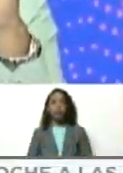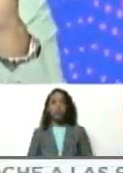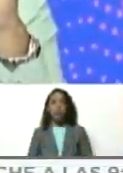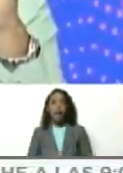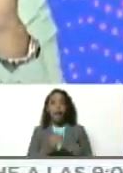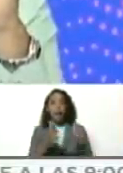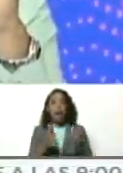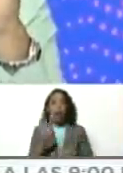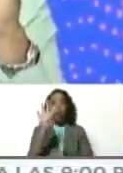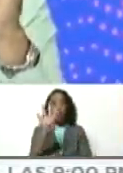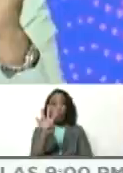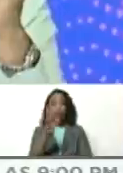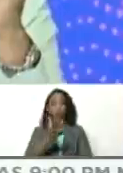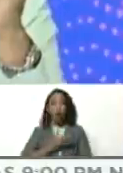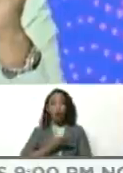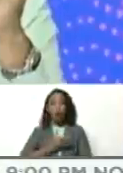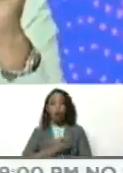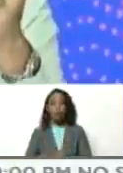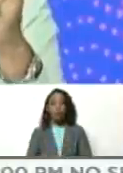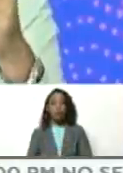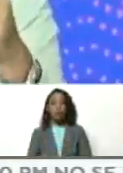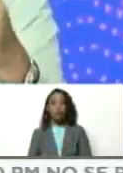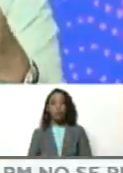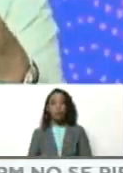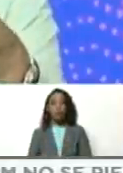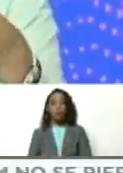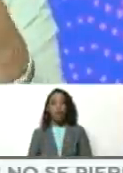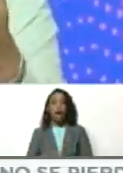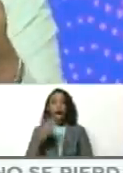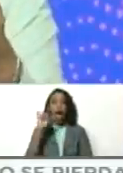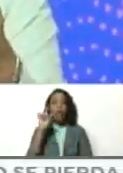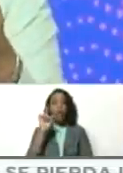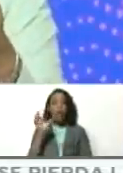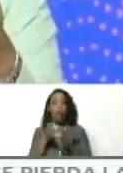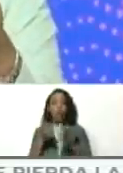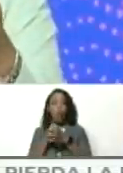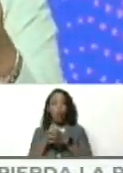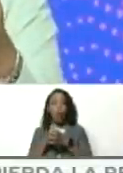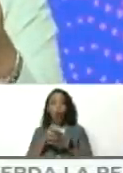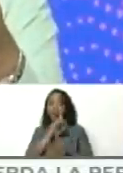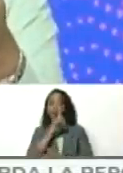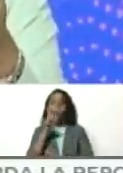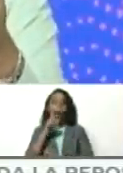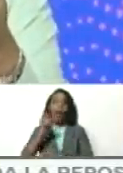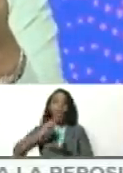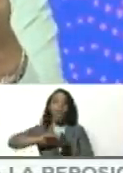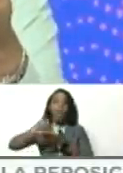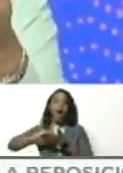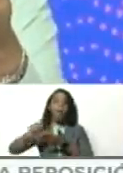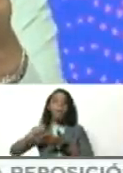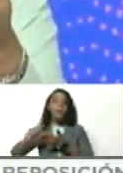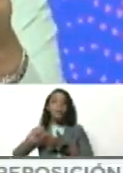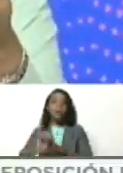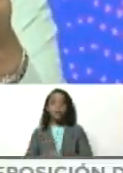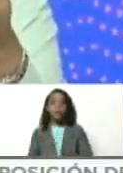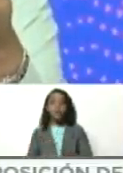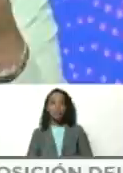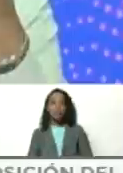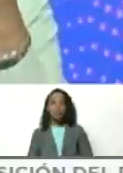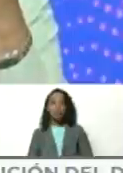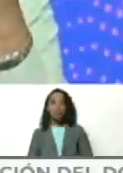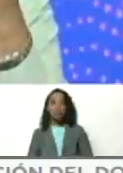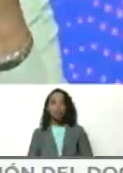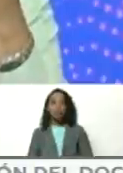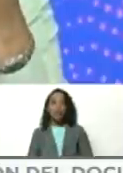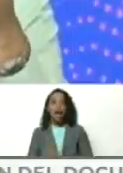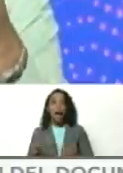Ganaron 4 alcaldías. Hay un partido llamado Lápiz, de Ecarri.